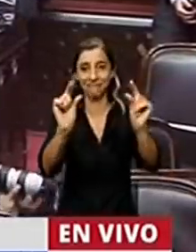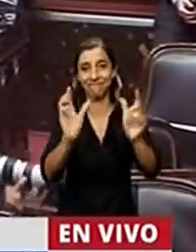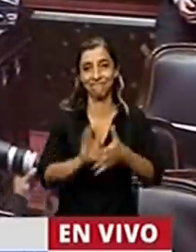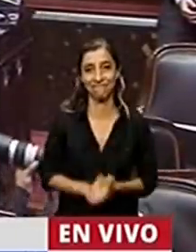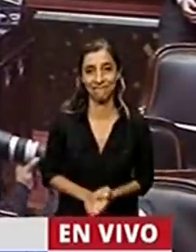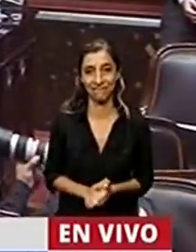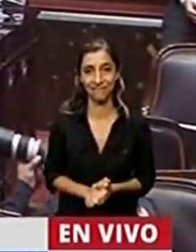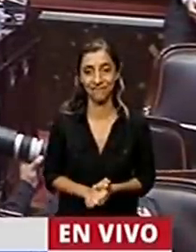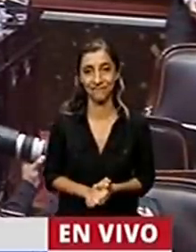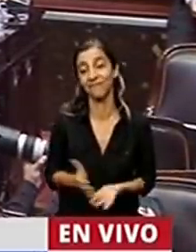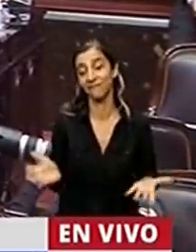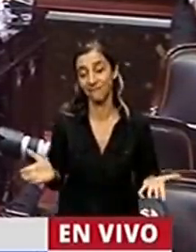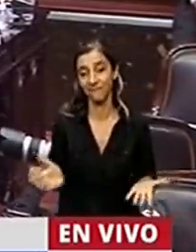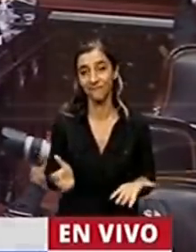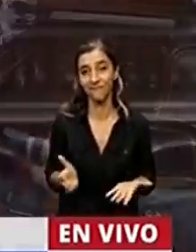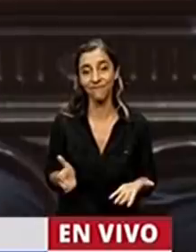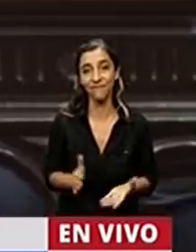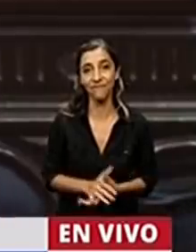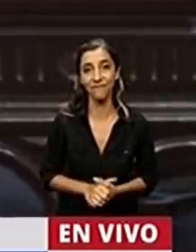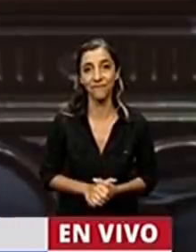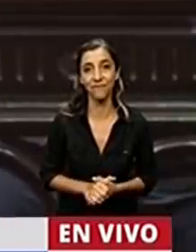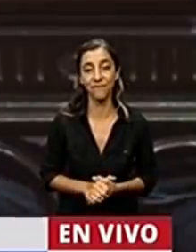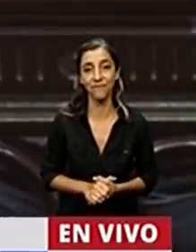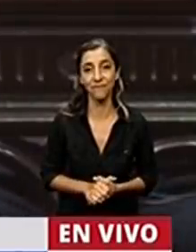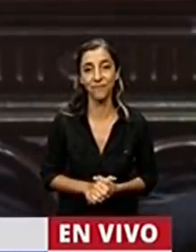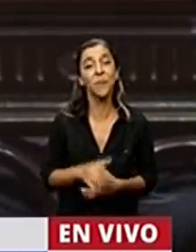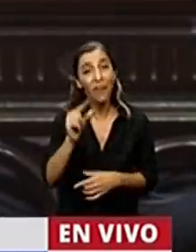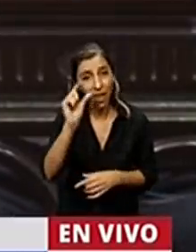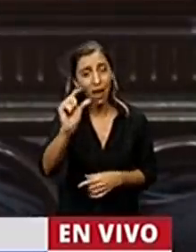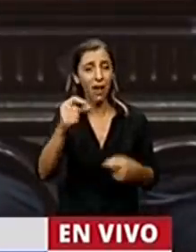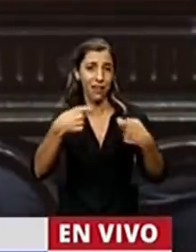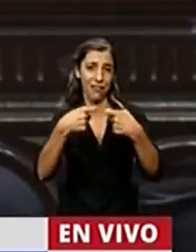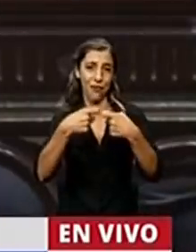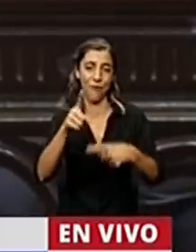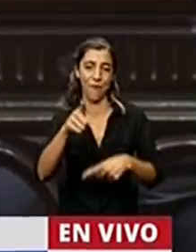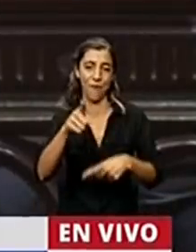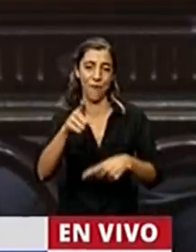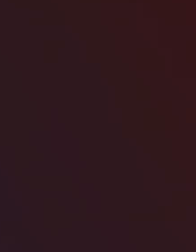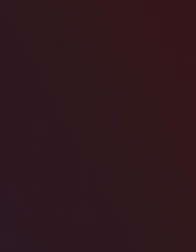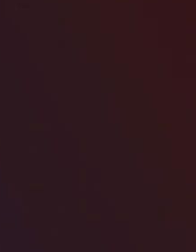Estas son las balas de goma.